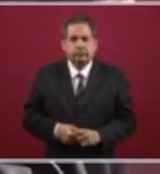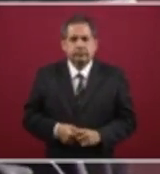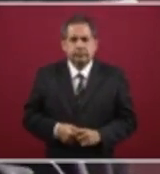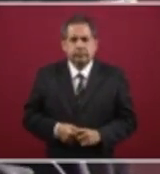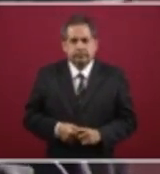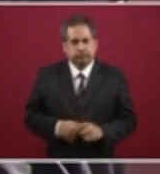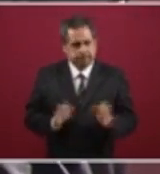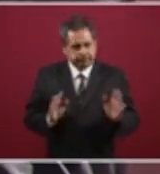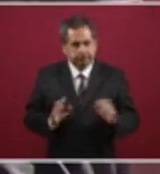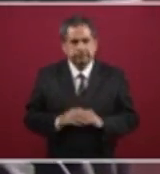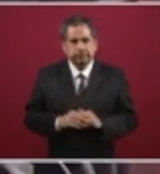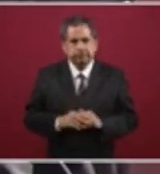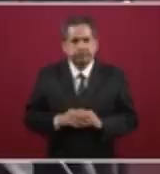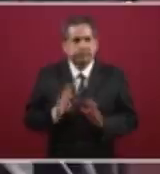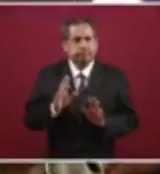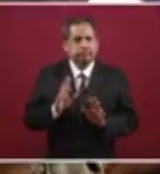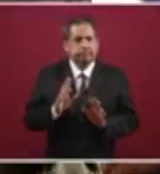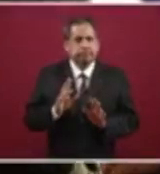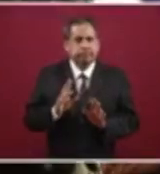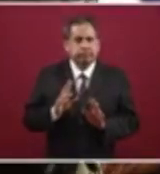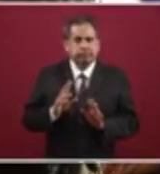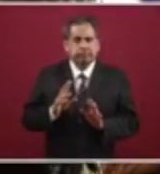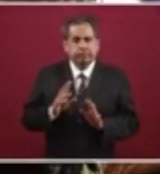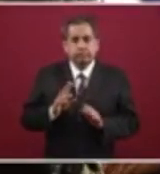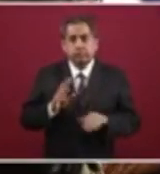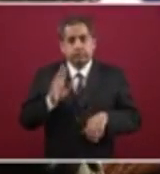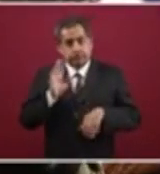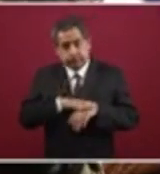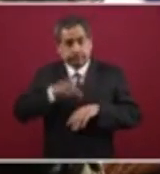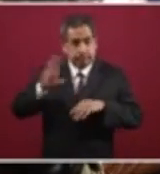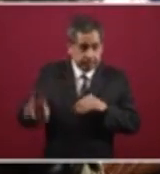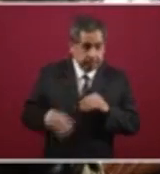Ya no van a ampliarse